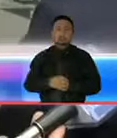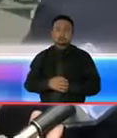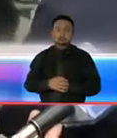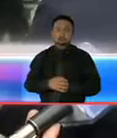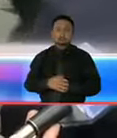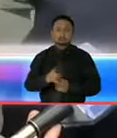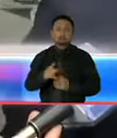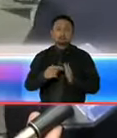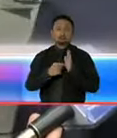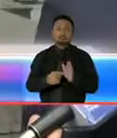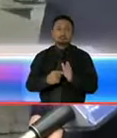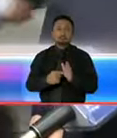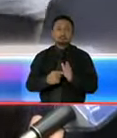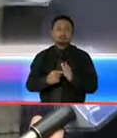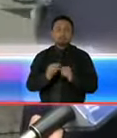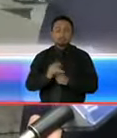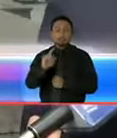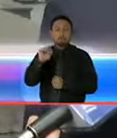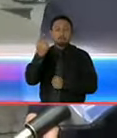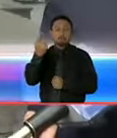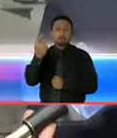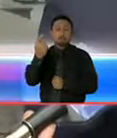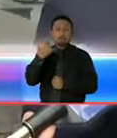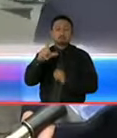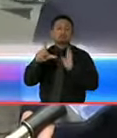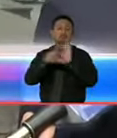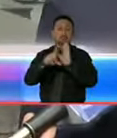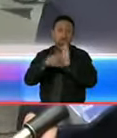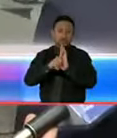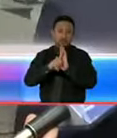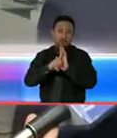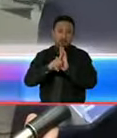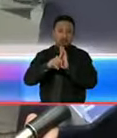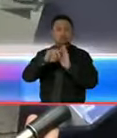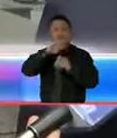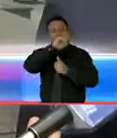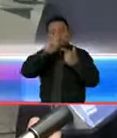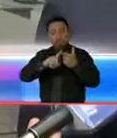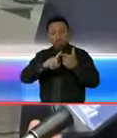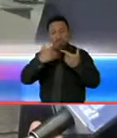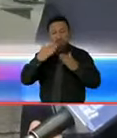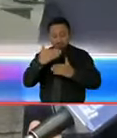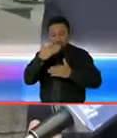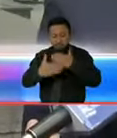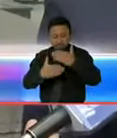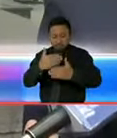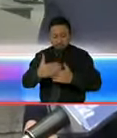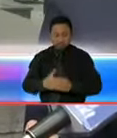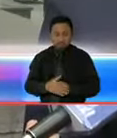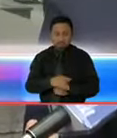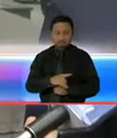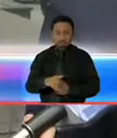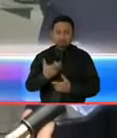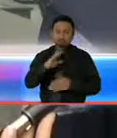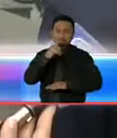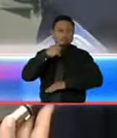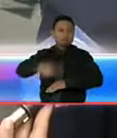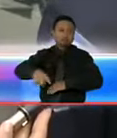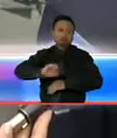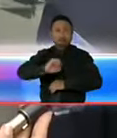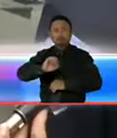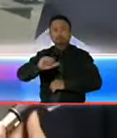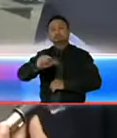que señala que primero tienen que haber una ley orgánica y luego sucesivamente un decreto o una